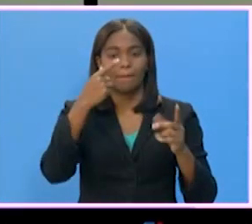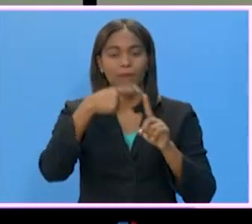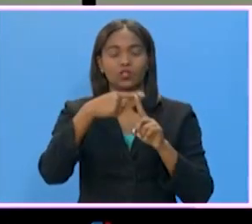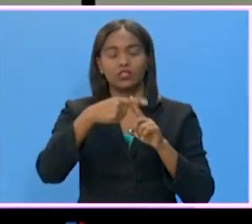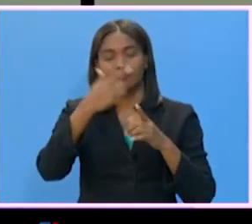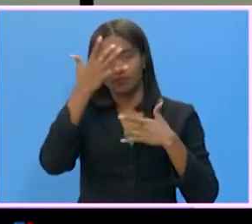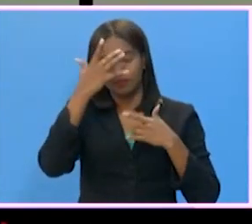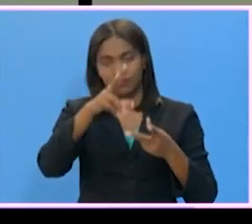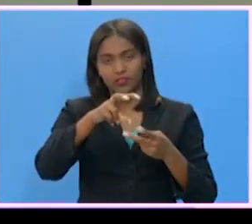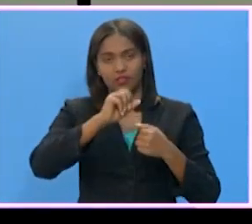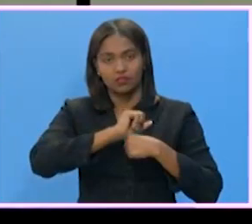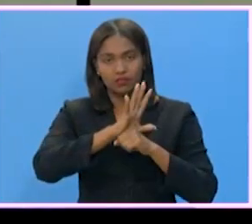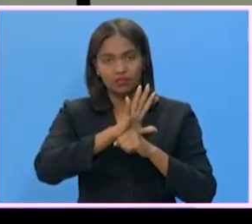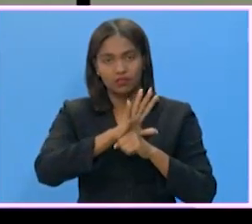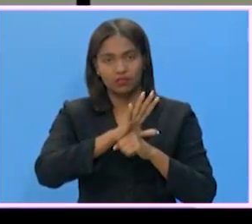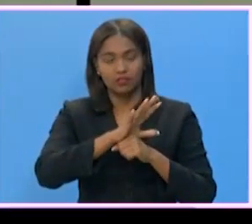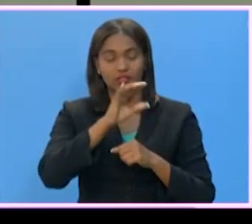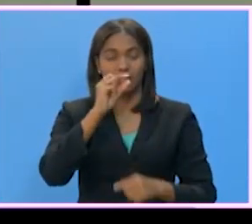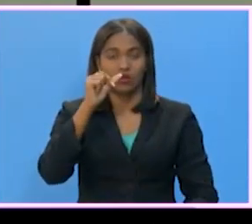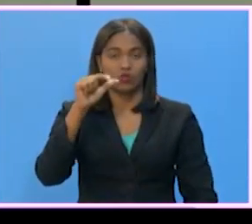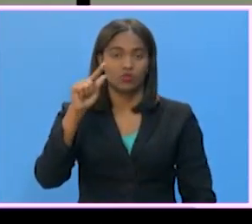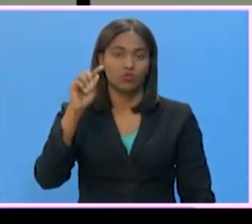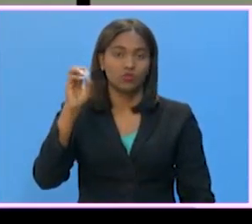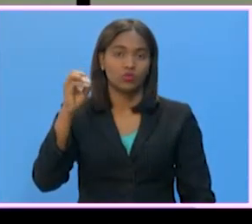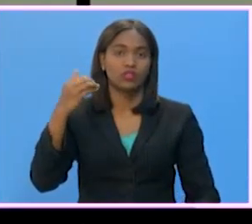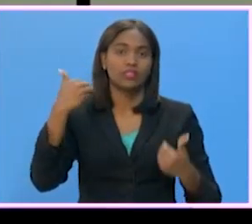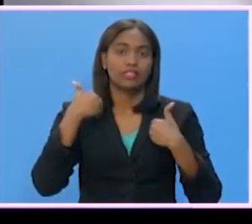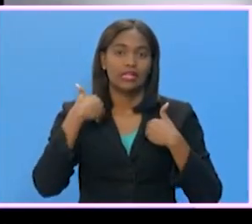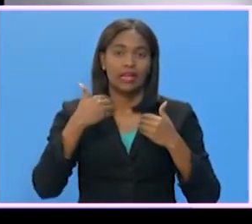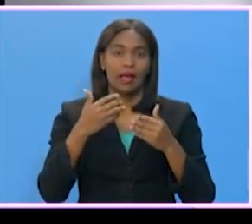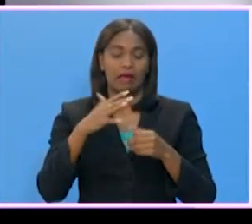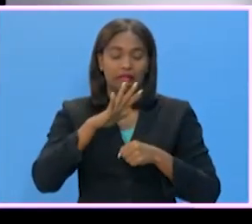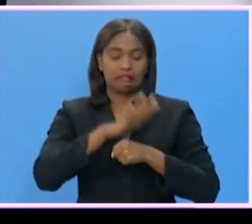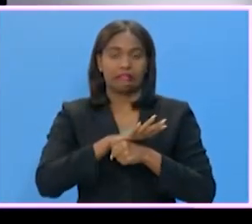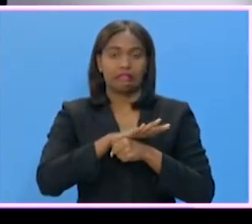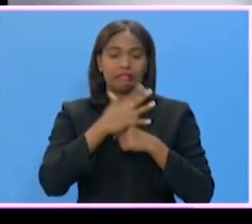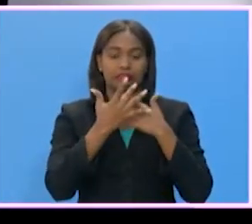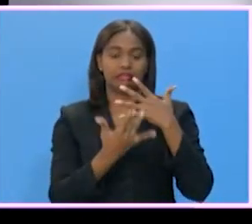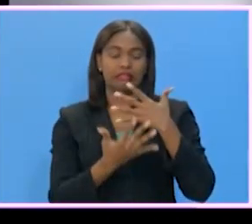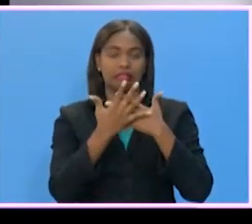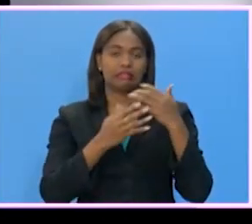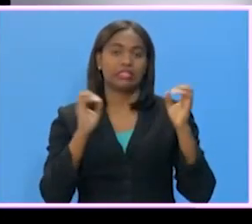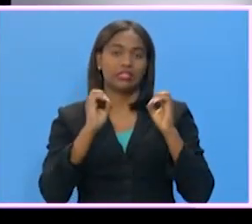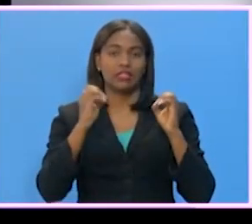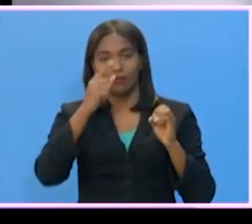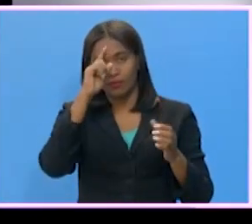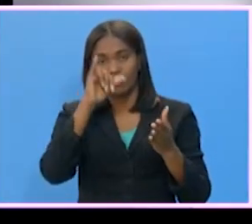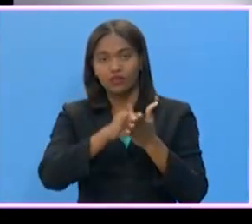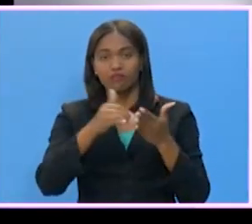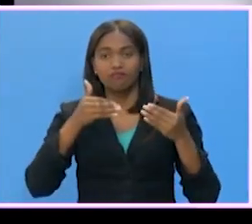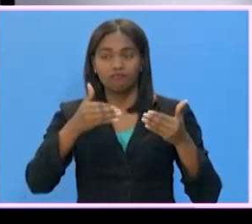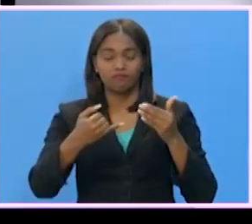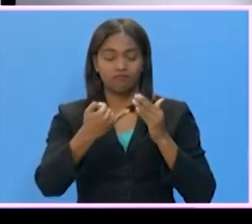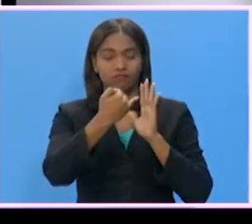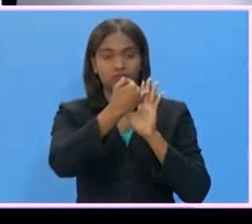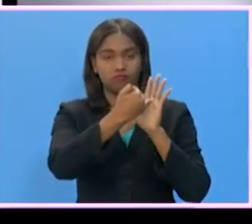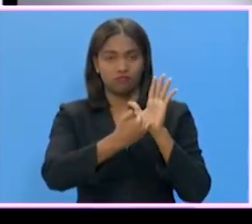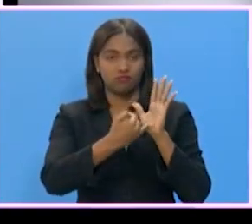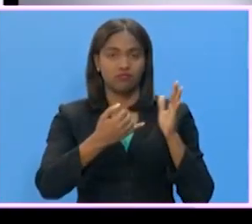COVID-19. Augusto Guerrero tenía obstrucción en las arterias, razón por la que tenía que ser sometido a un cateterismo